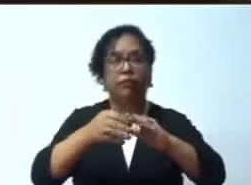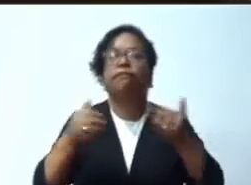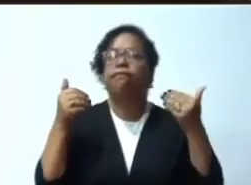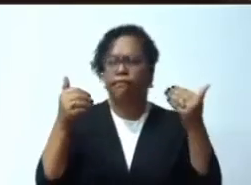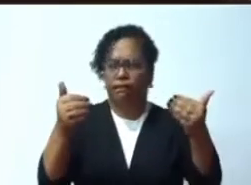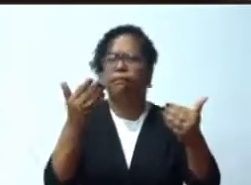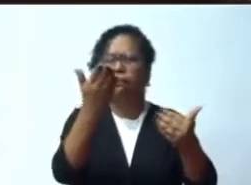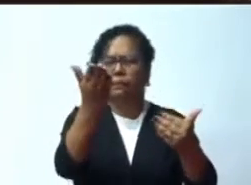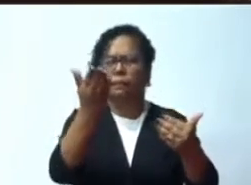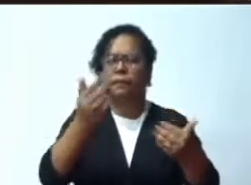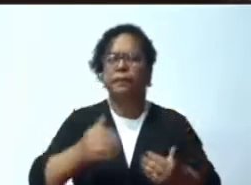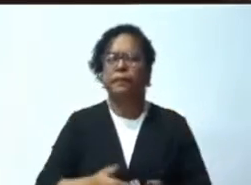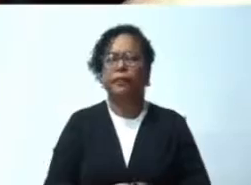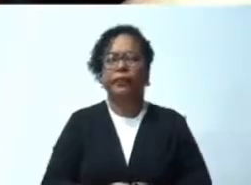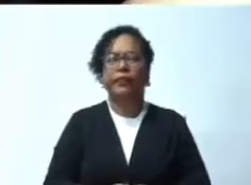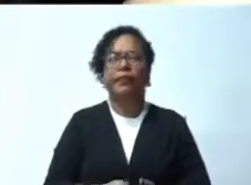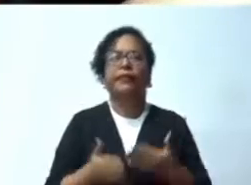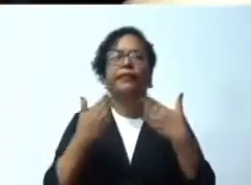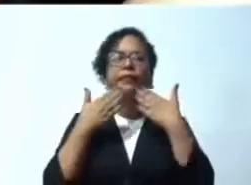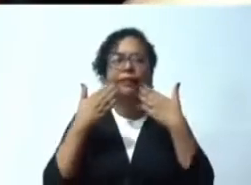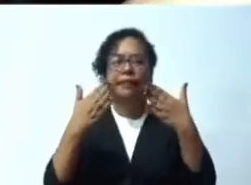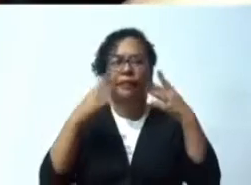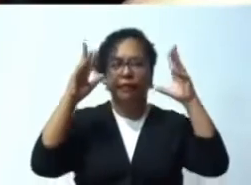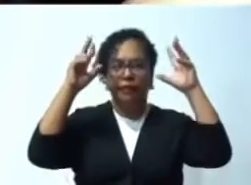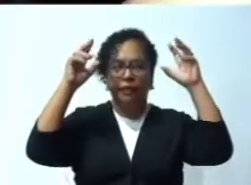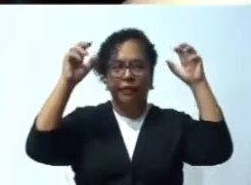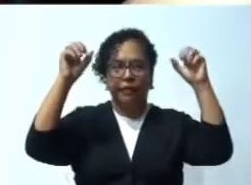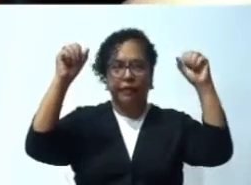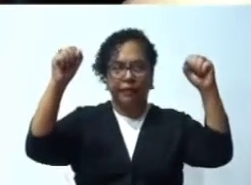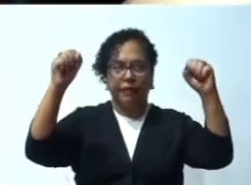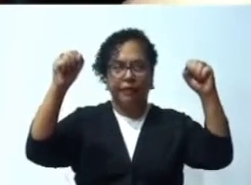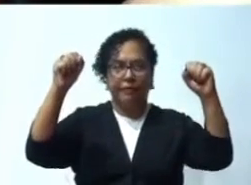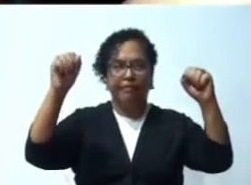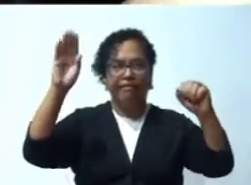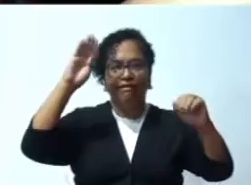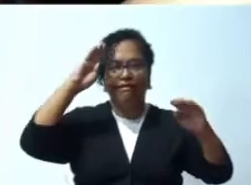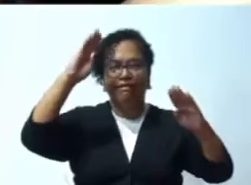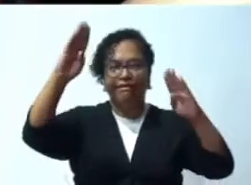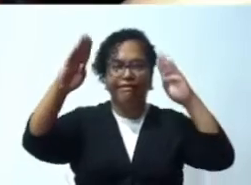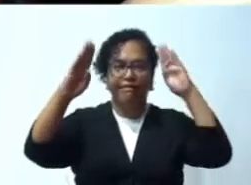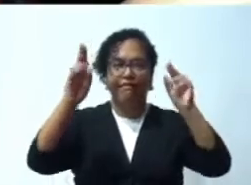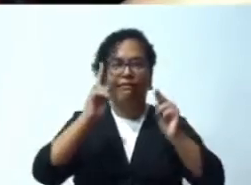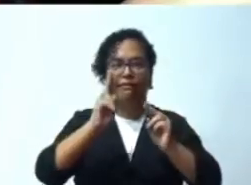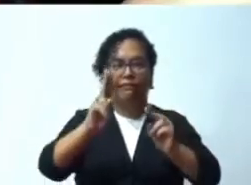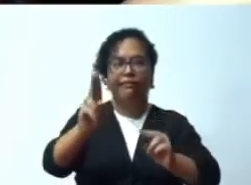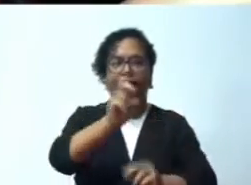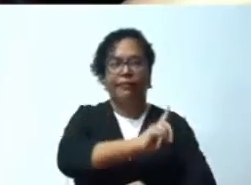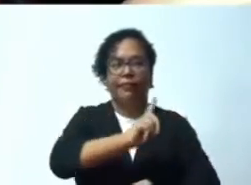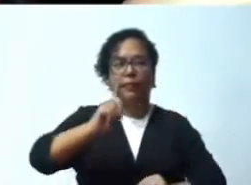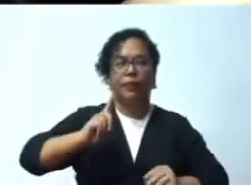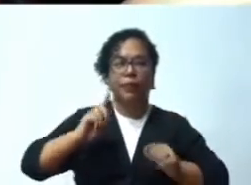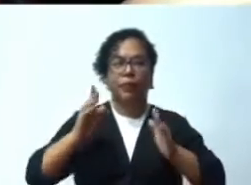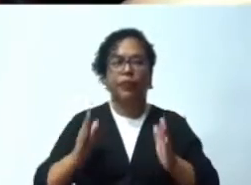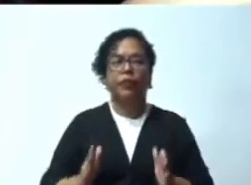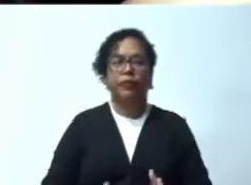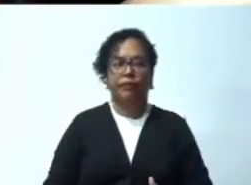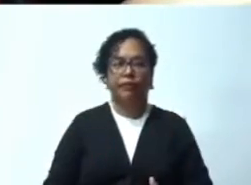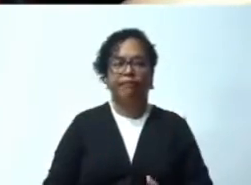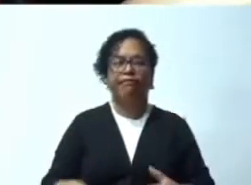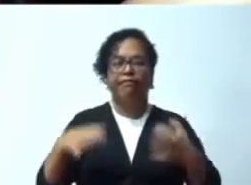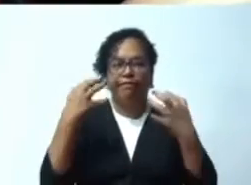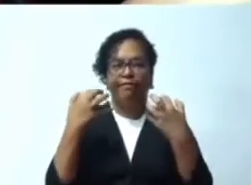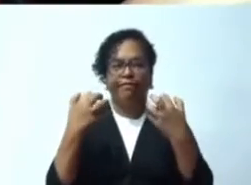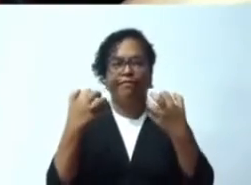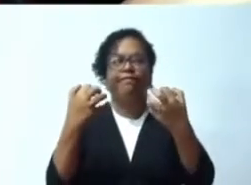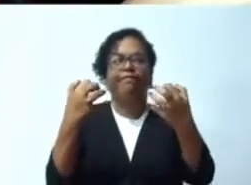diputado Aracena. Ahora sí. Gracias, presidente. Y saludo a todos los honorables diputados y diputadas de este hemiciclo,